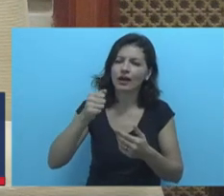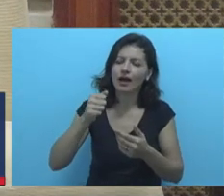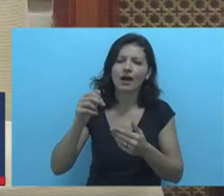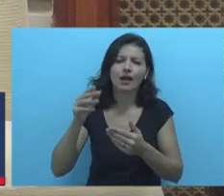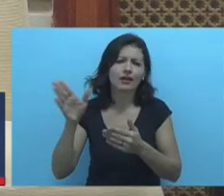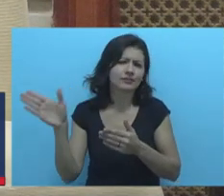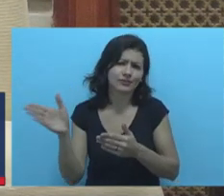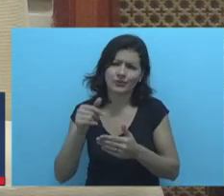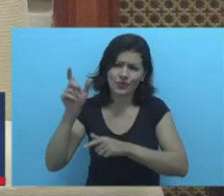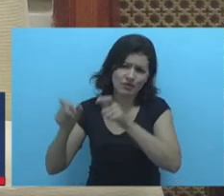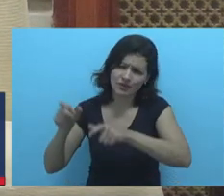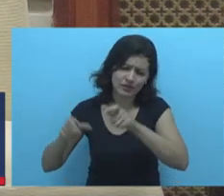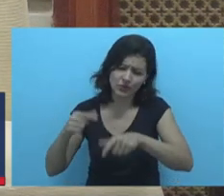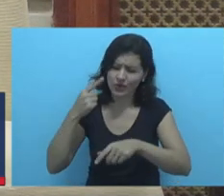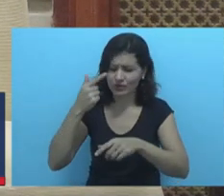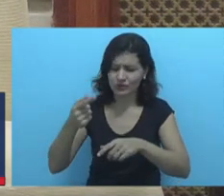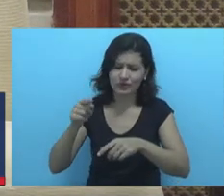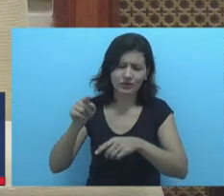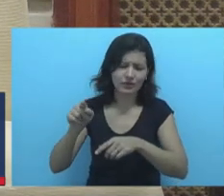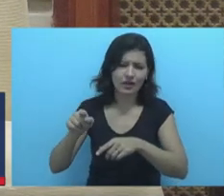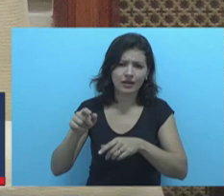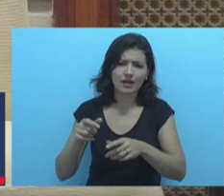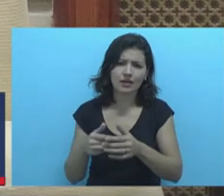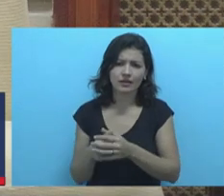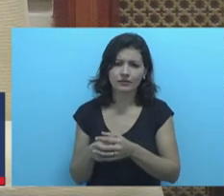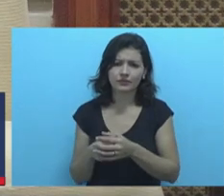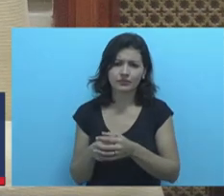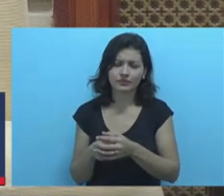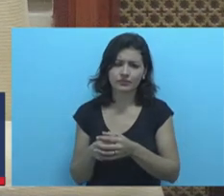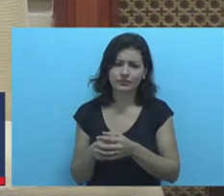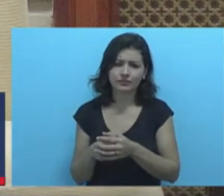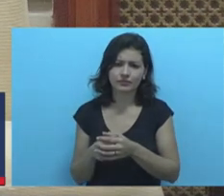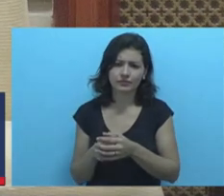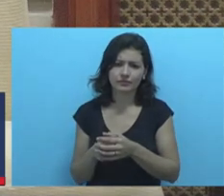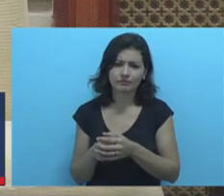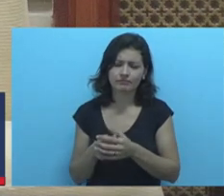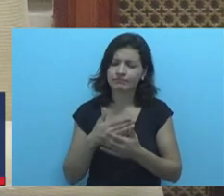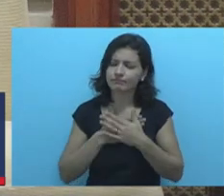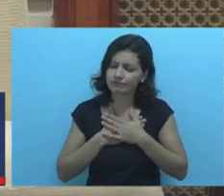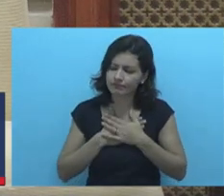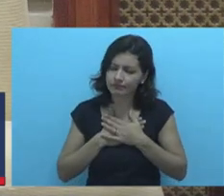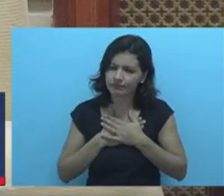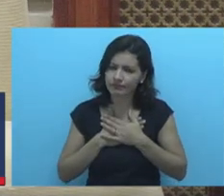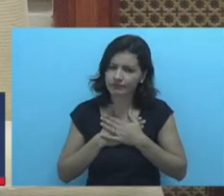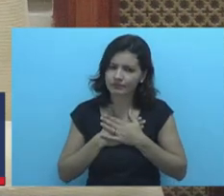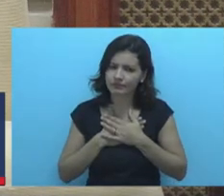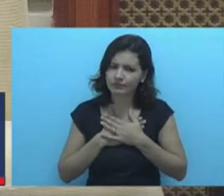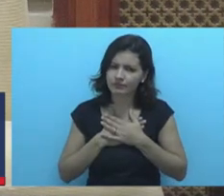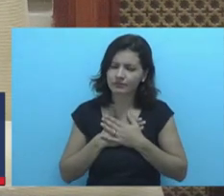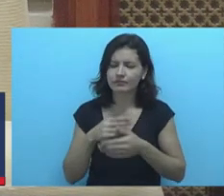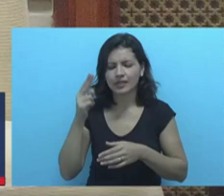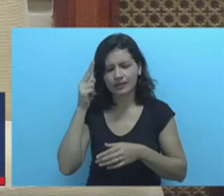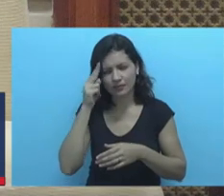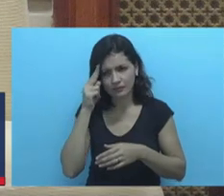y a todos los compañeros y militantes de Miguel Lifshitz, mis más sentidas condolencias, mi más sentido